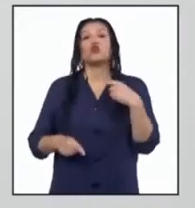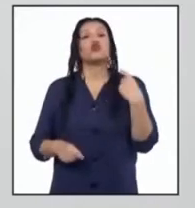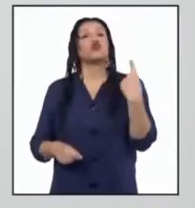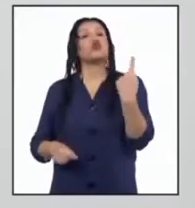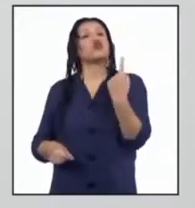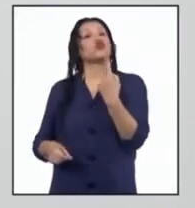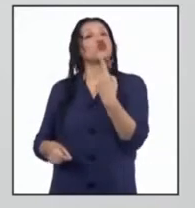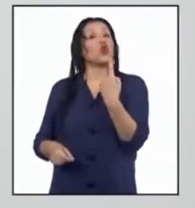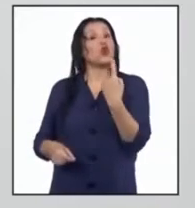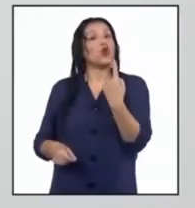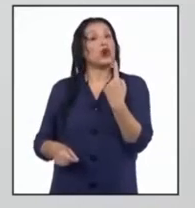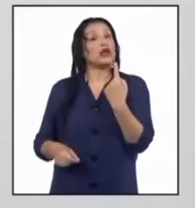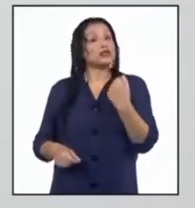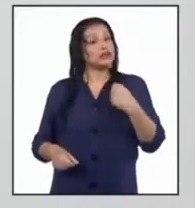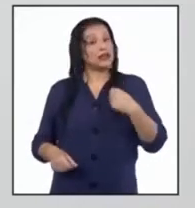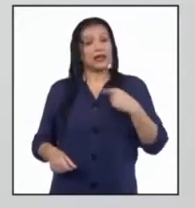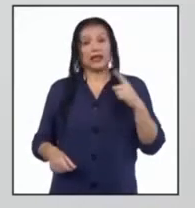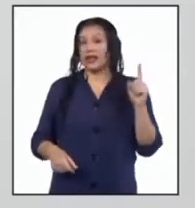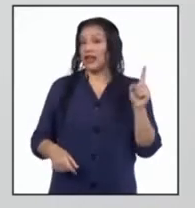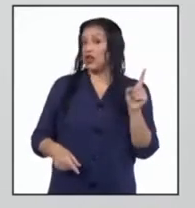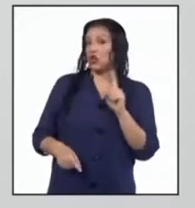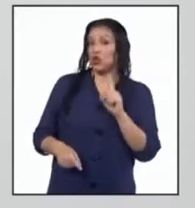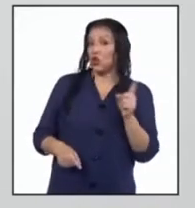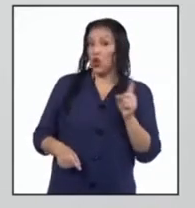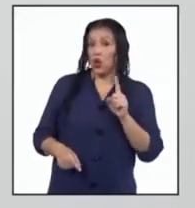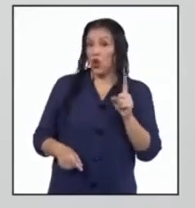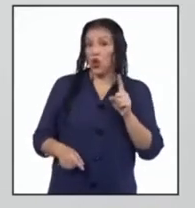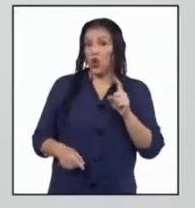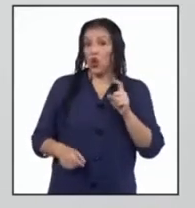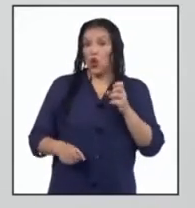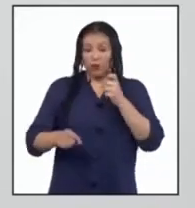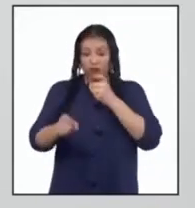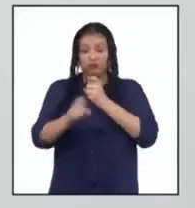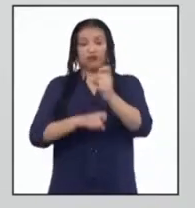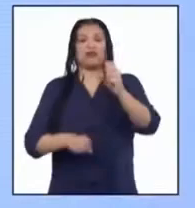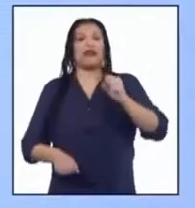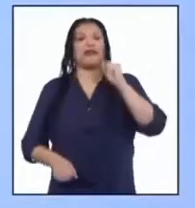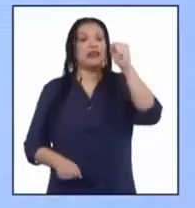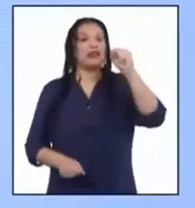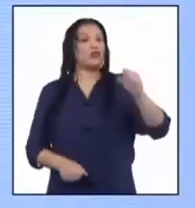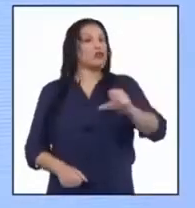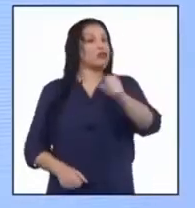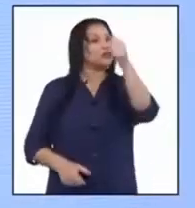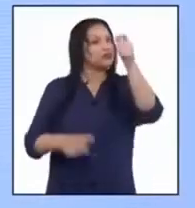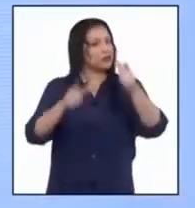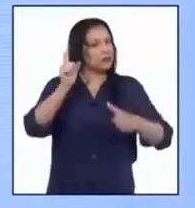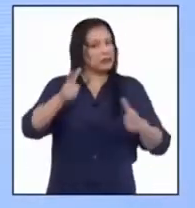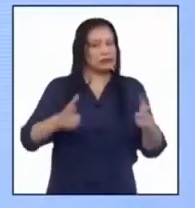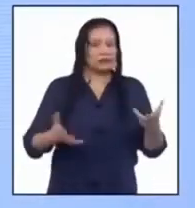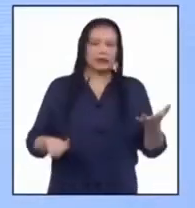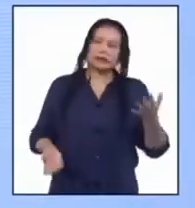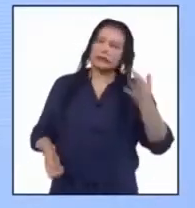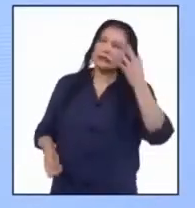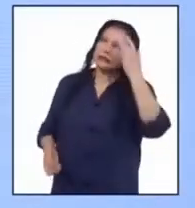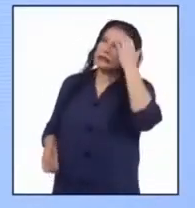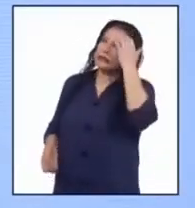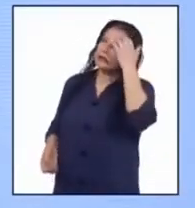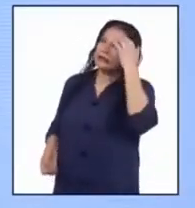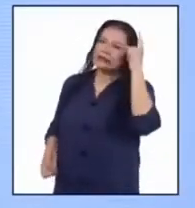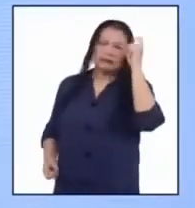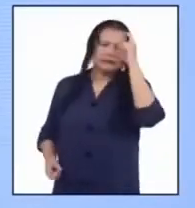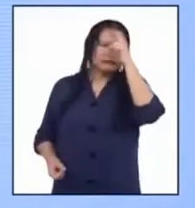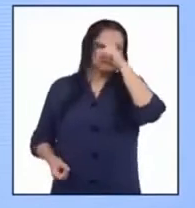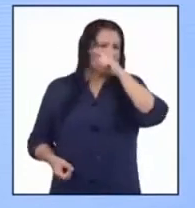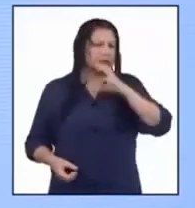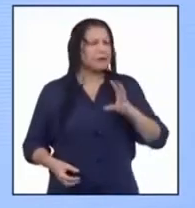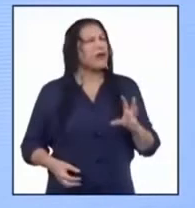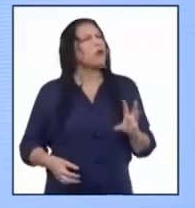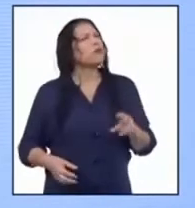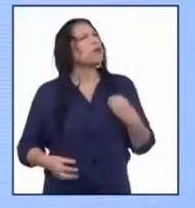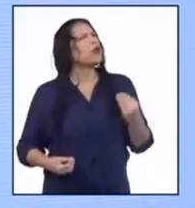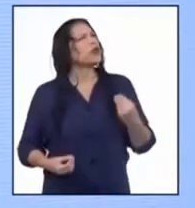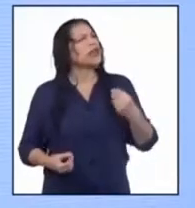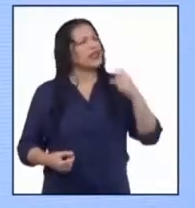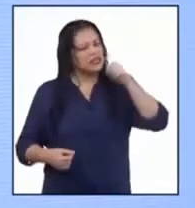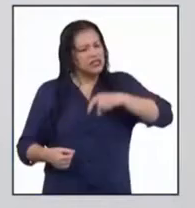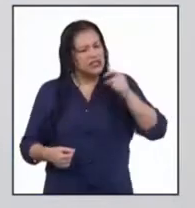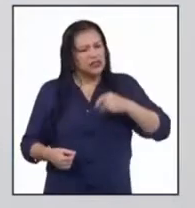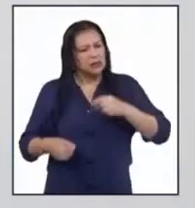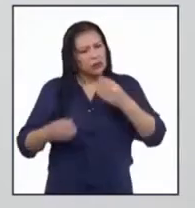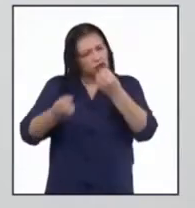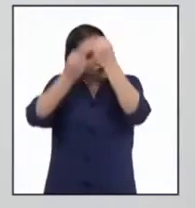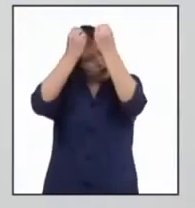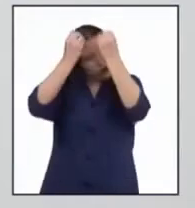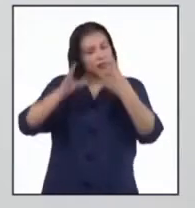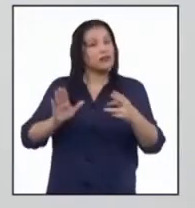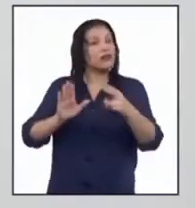que no nos topemos con los derechos de los demás. Qué complejo, de verdad. Pero, ¿por qué tenemos que cumplir las